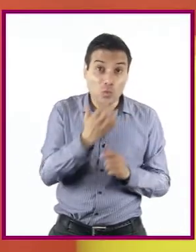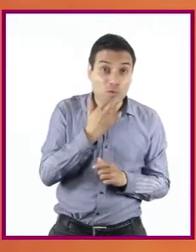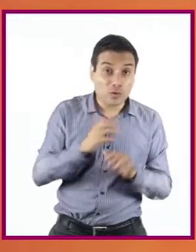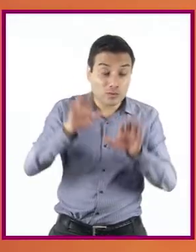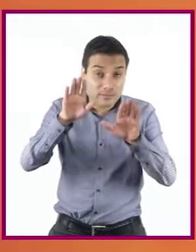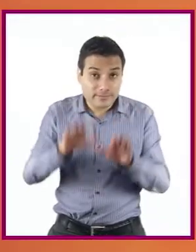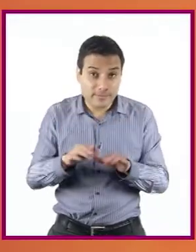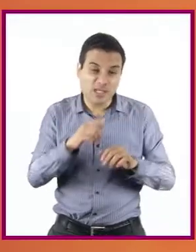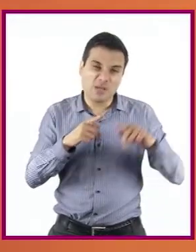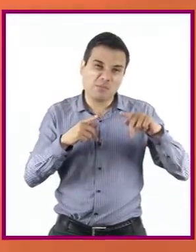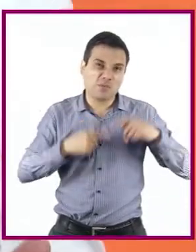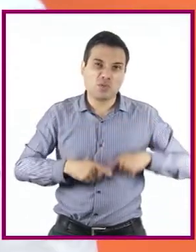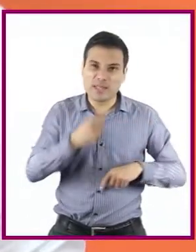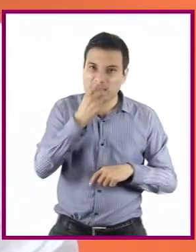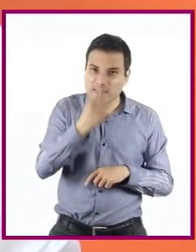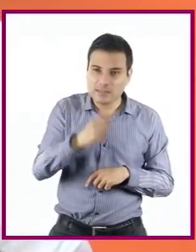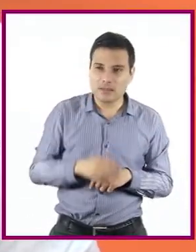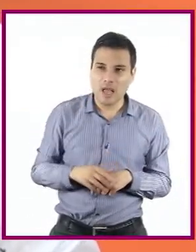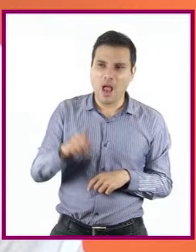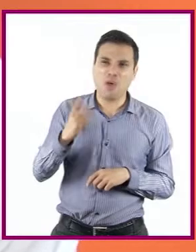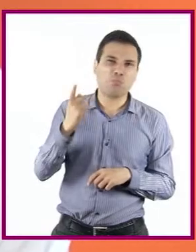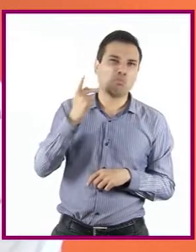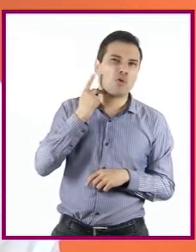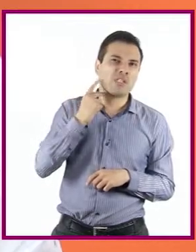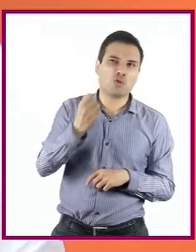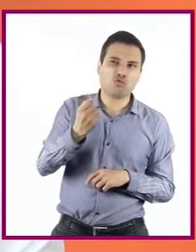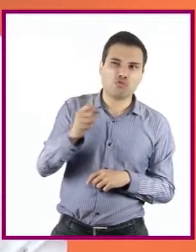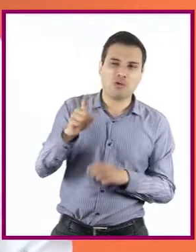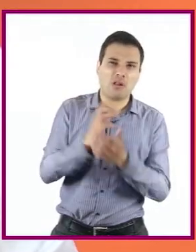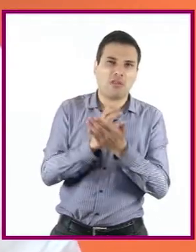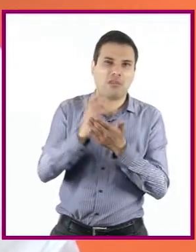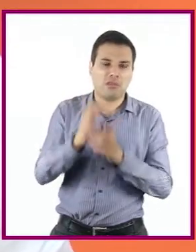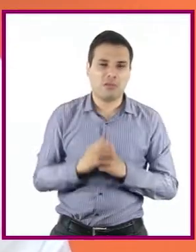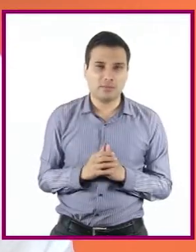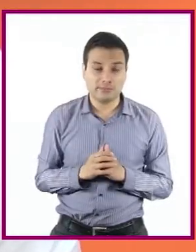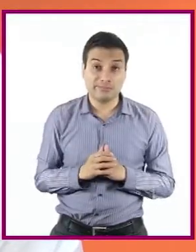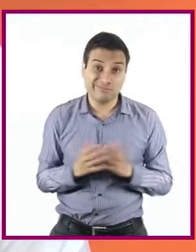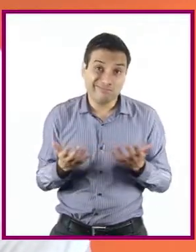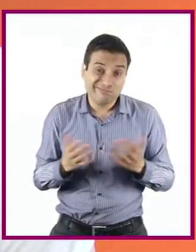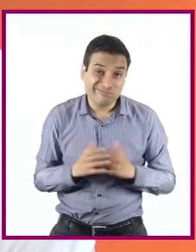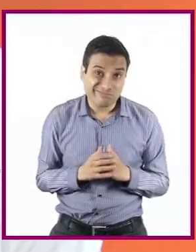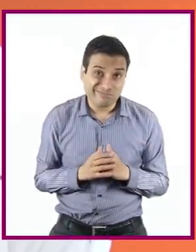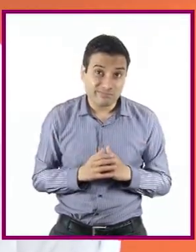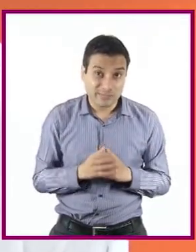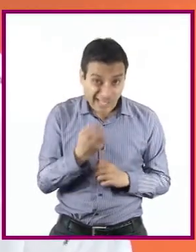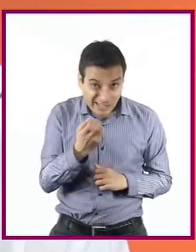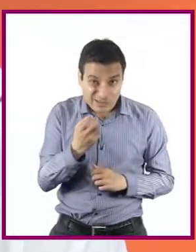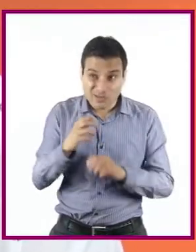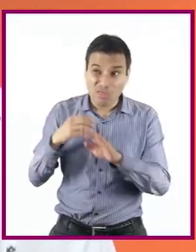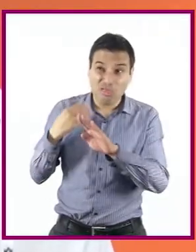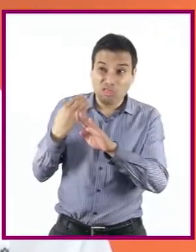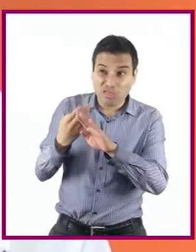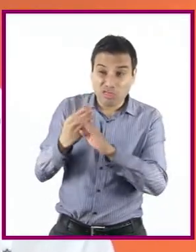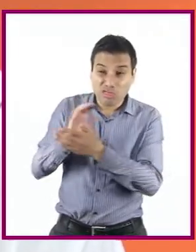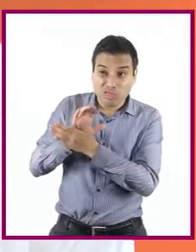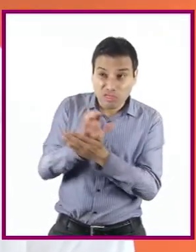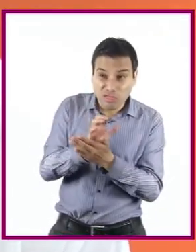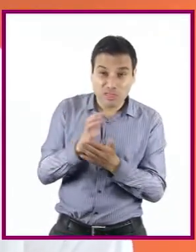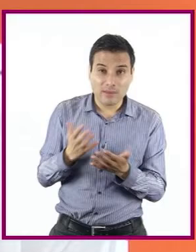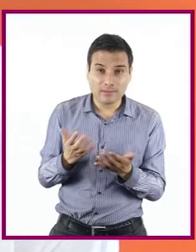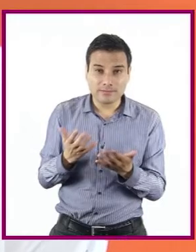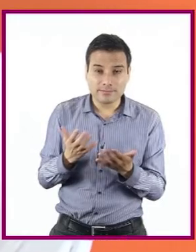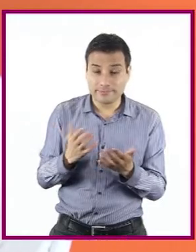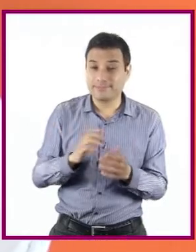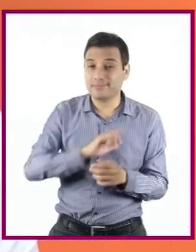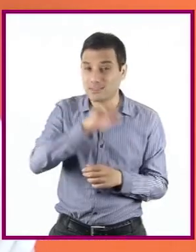con ideologías políticas, extremistas y violentas. Estas ideas y prácticas discriminatorias en algunos lugares del mundo